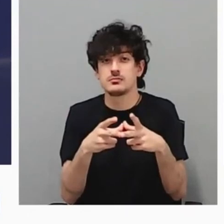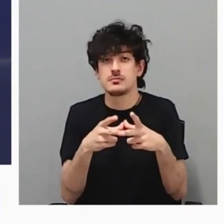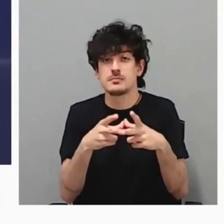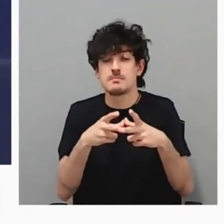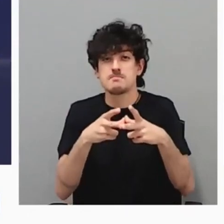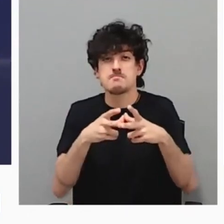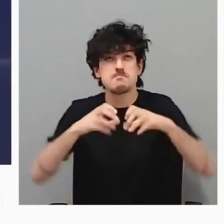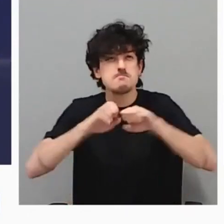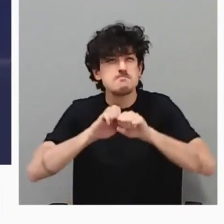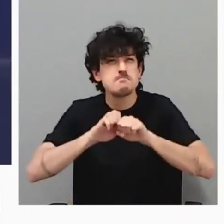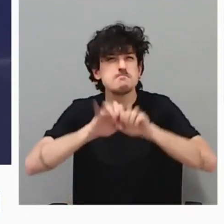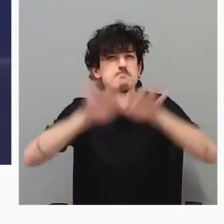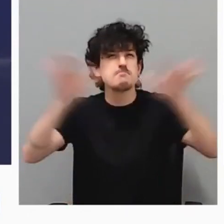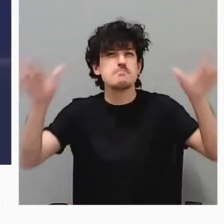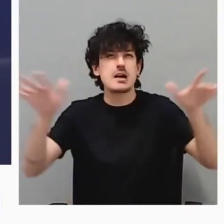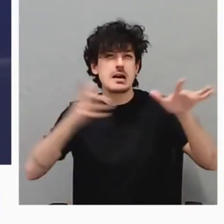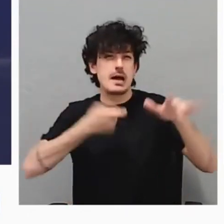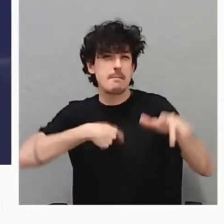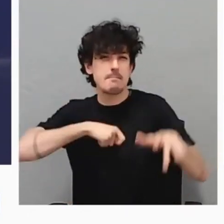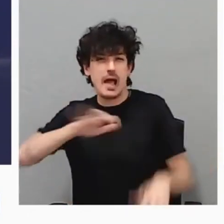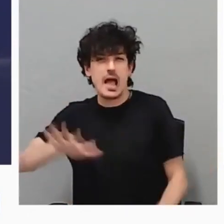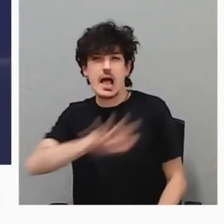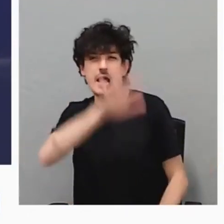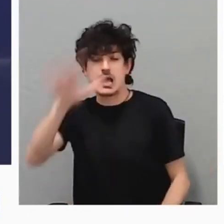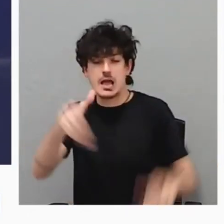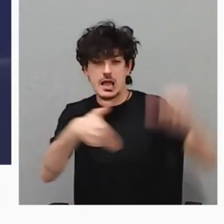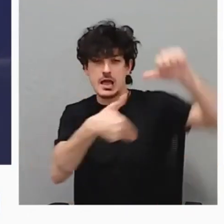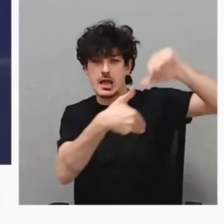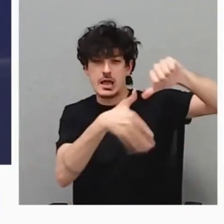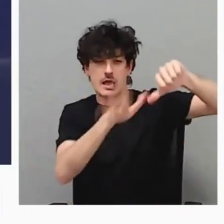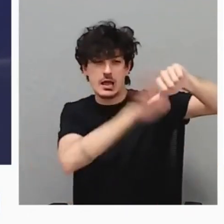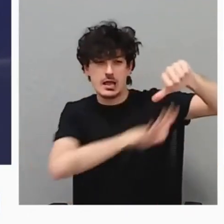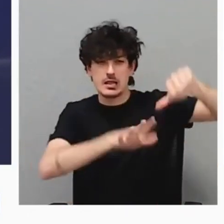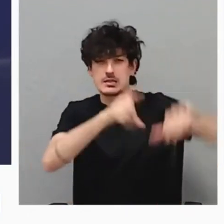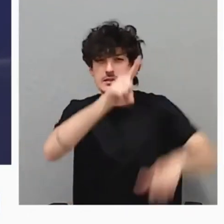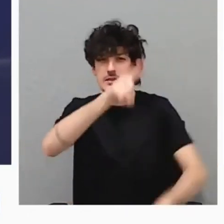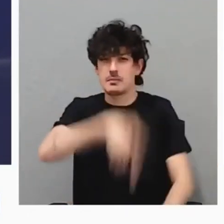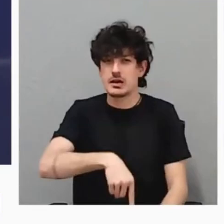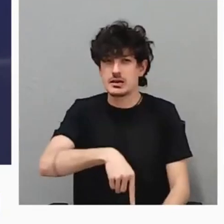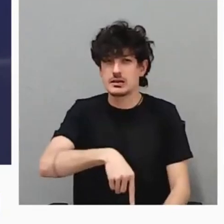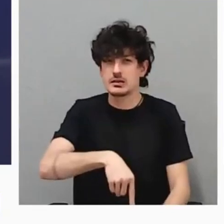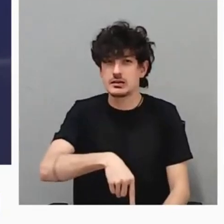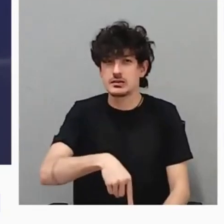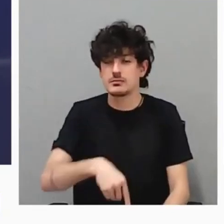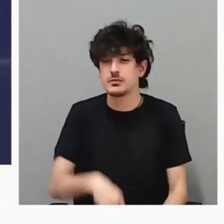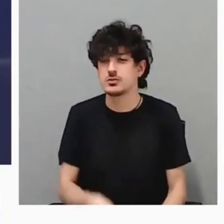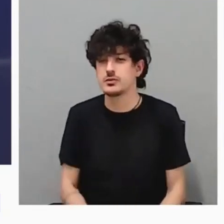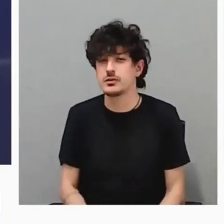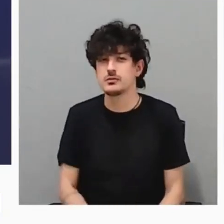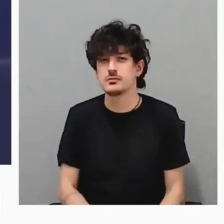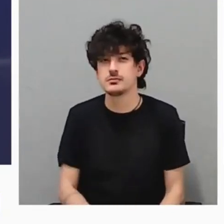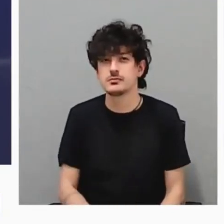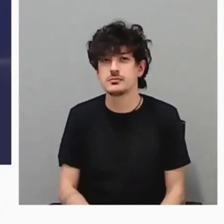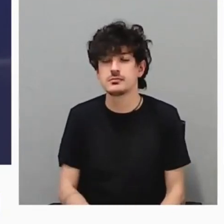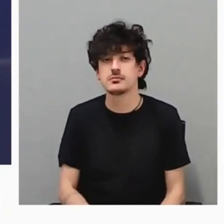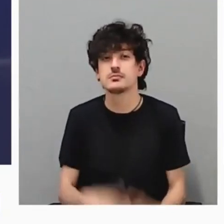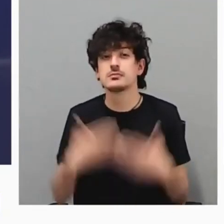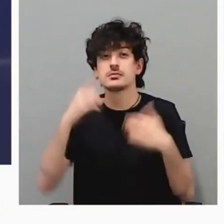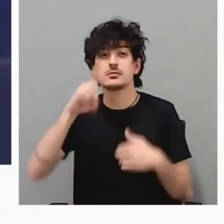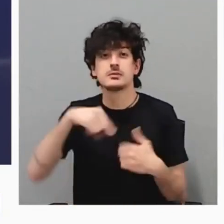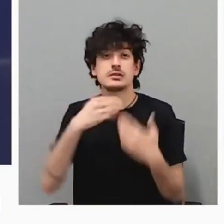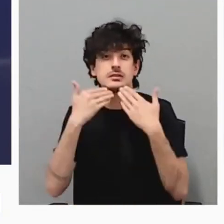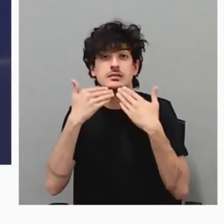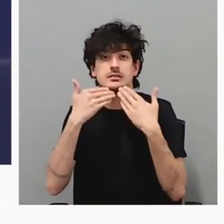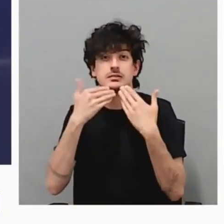a toda América Latina, gracias por hacerlo también en español y gracias por darnos la oportunidad de contar nuestras cosas, que son